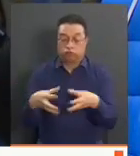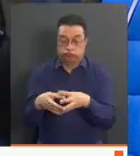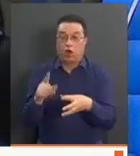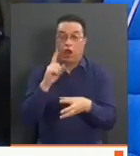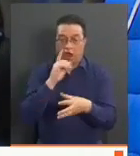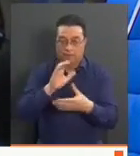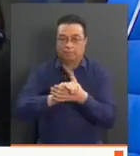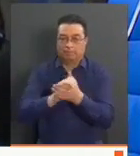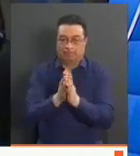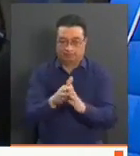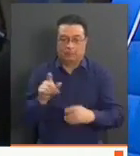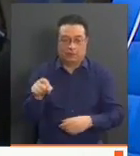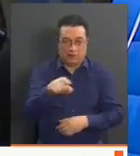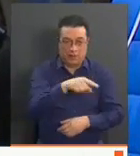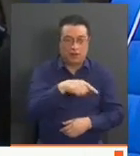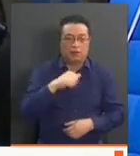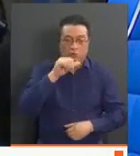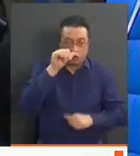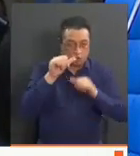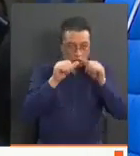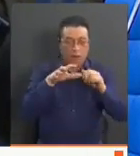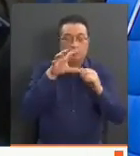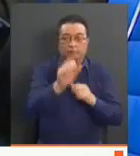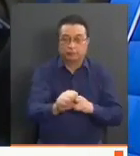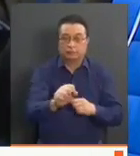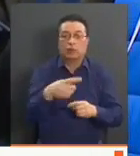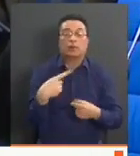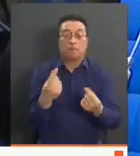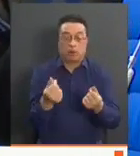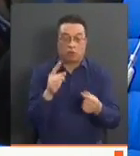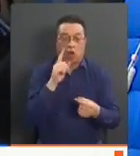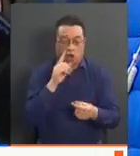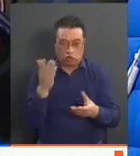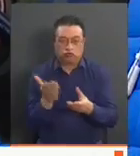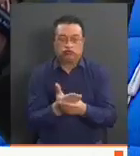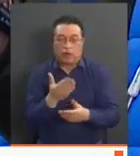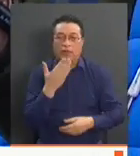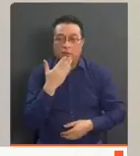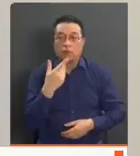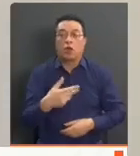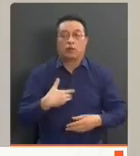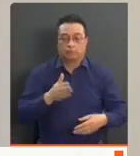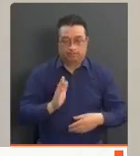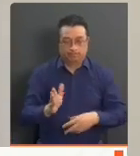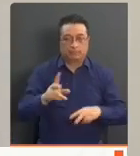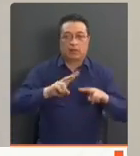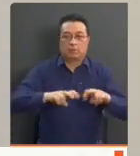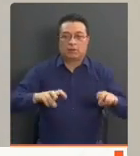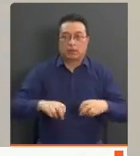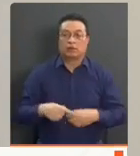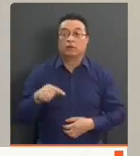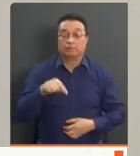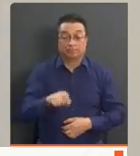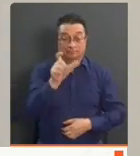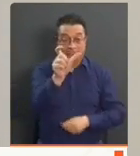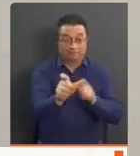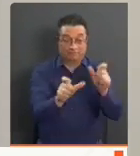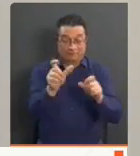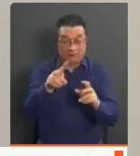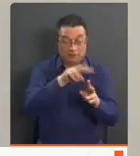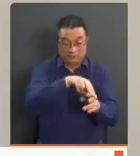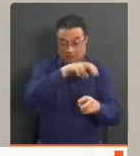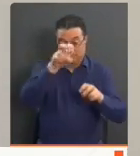hecho. Se encontró droga, dinero también, y seguimos investigando. Estas víctimas, cuando descendieron del